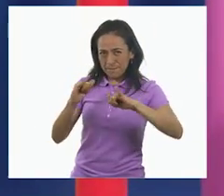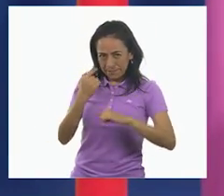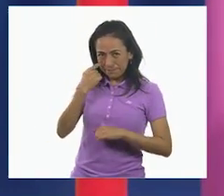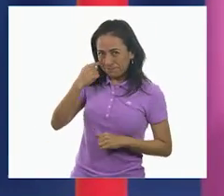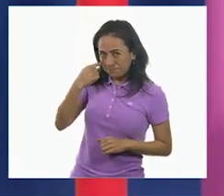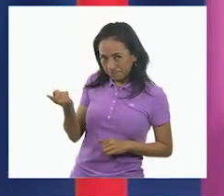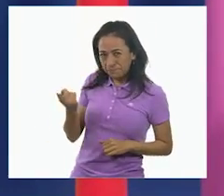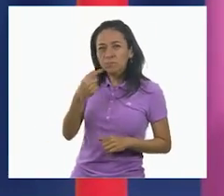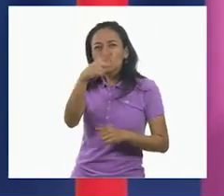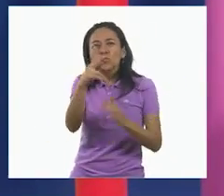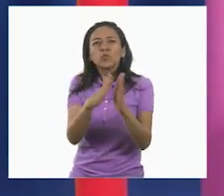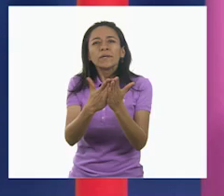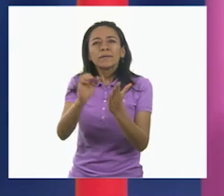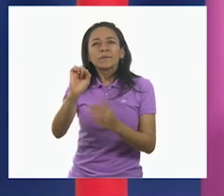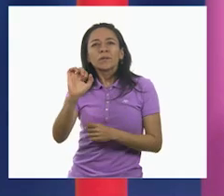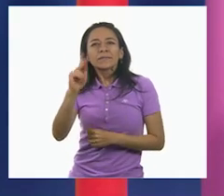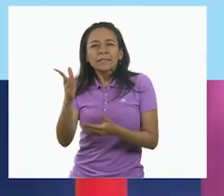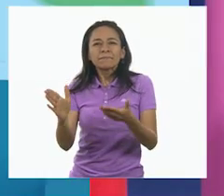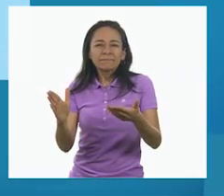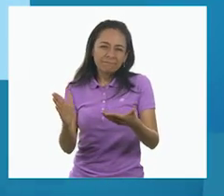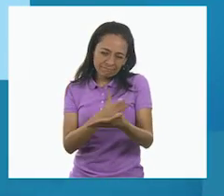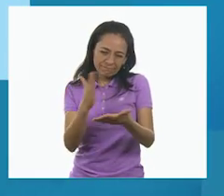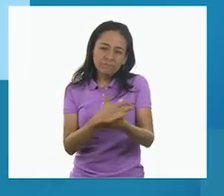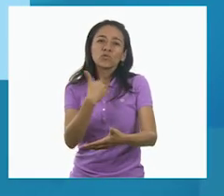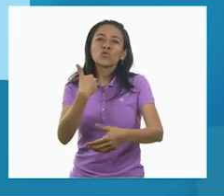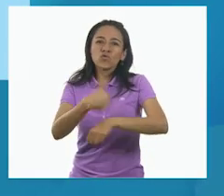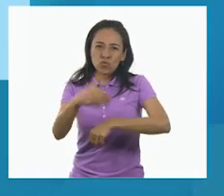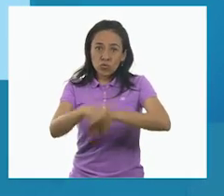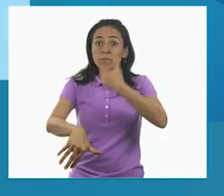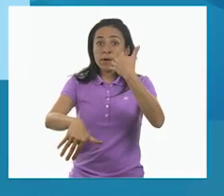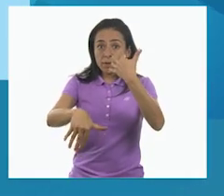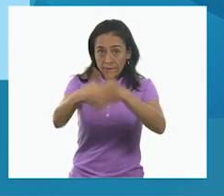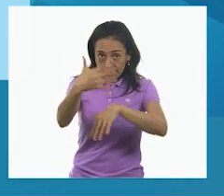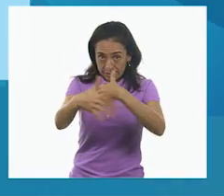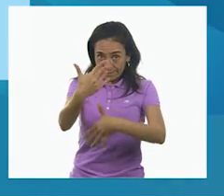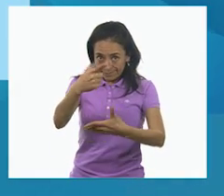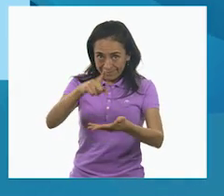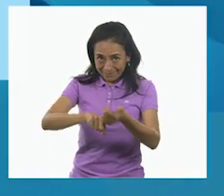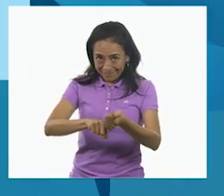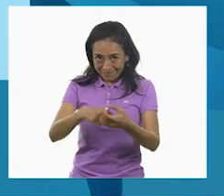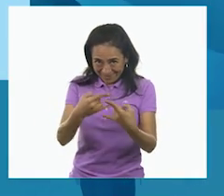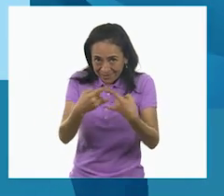ver en la página 15 de su libro de historia, creo que es muy interesante